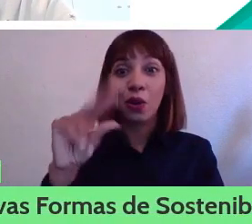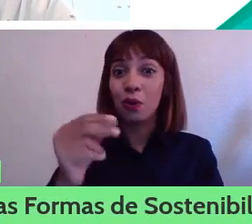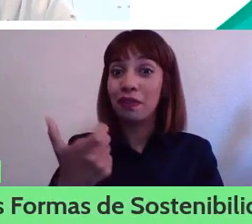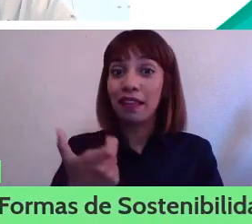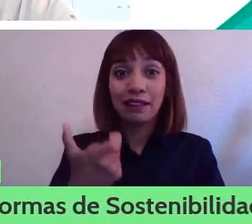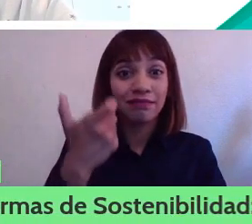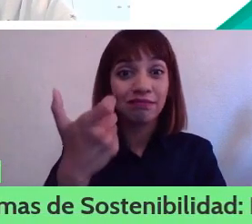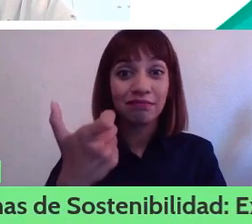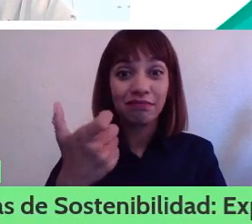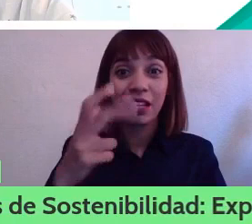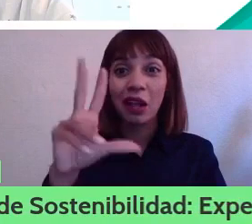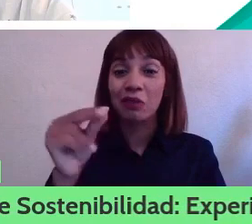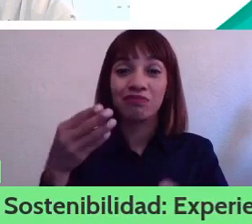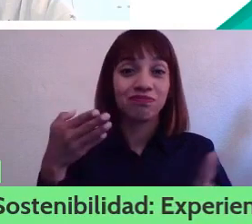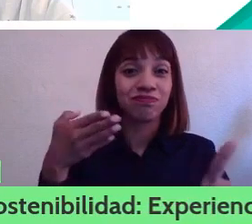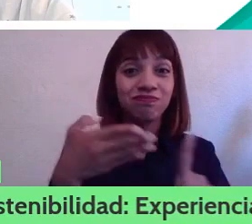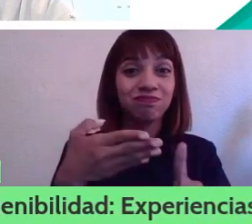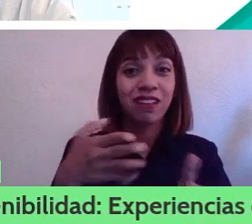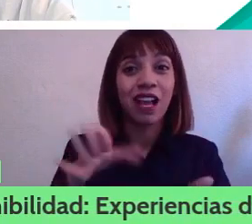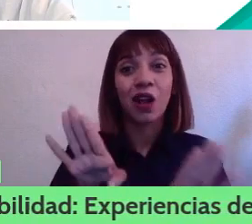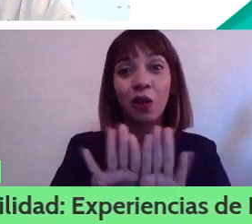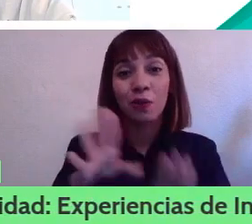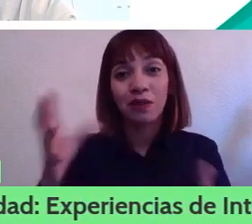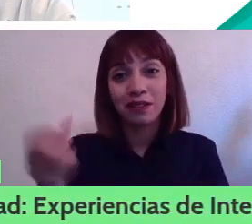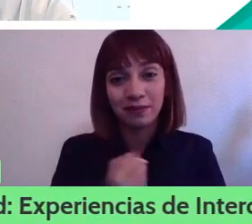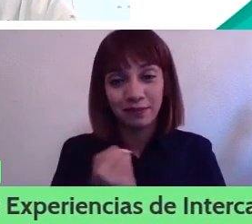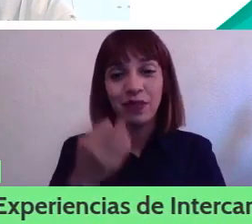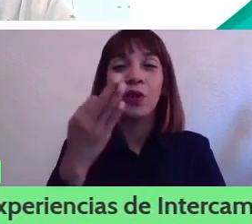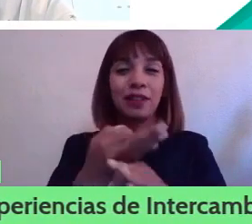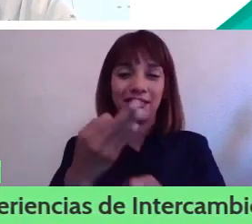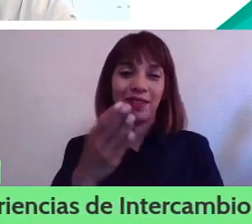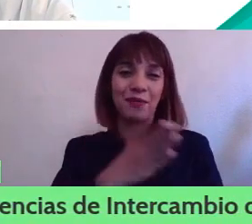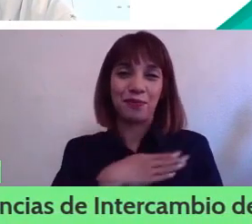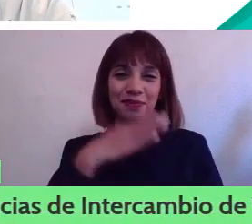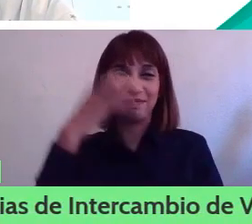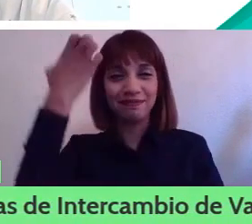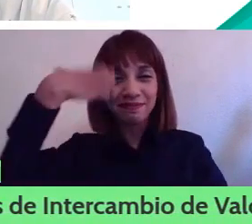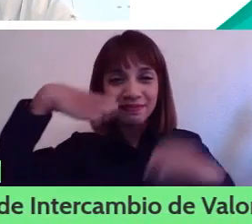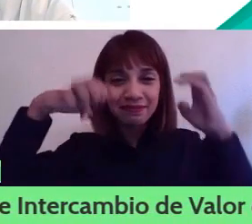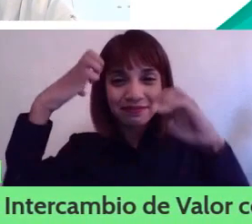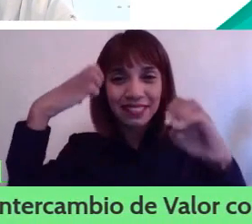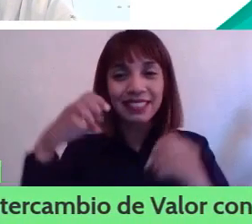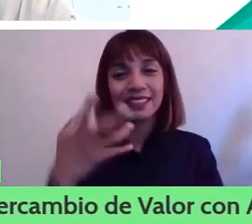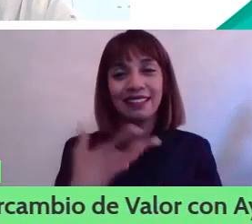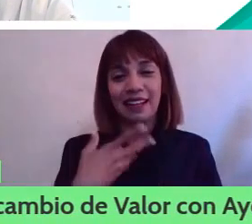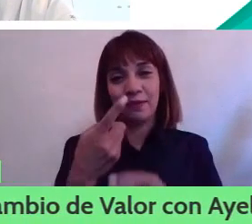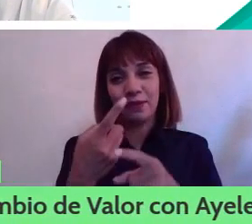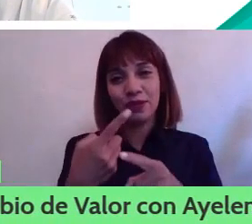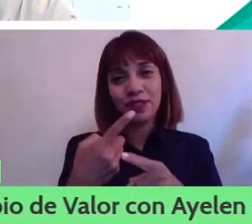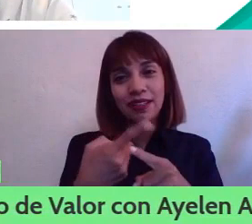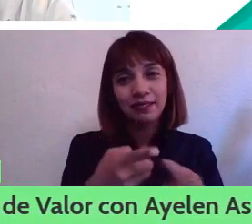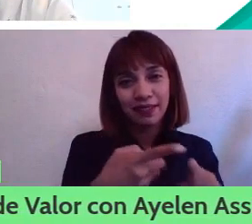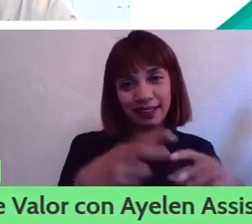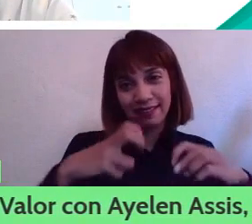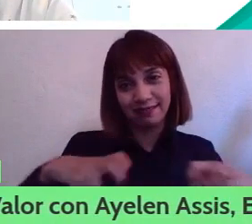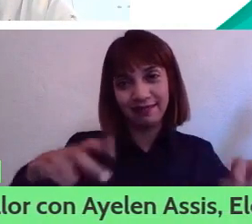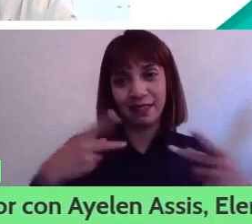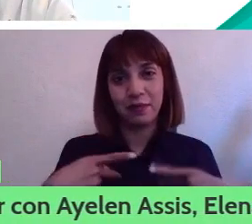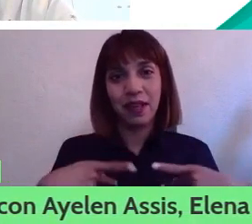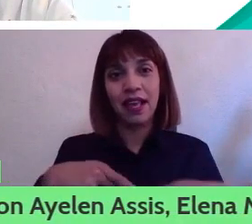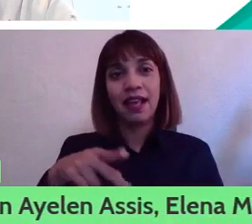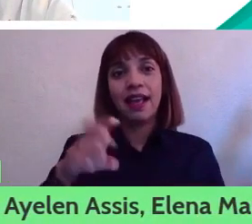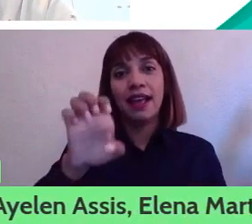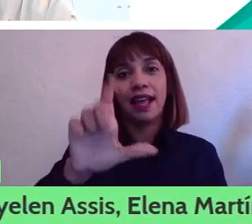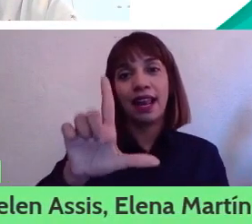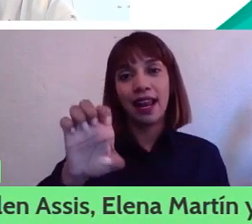que vamos a conocer buenas experiencias. Ya presentaron a nuestros panelistas. Acá tengo a Yelena Cis, a